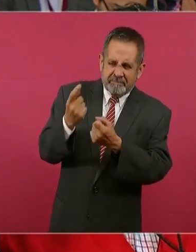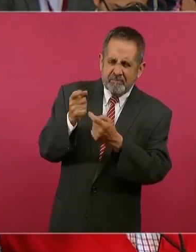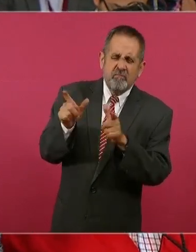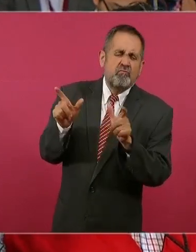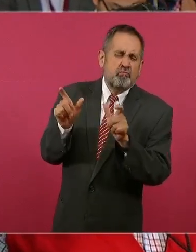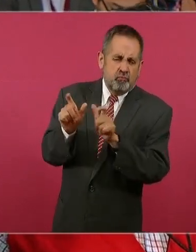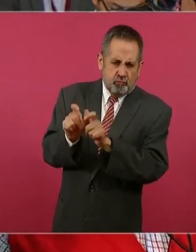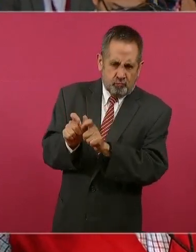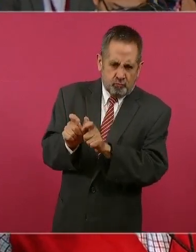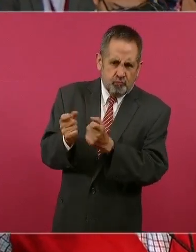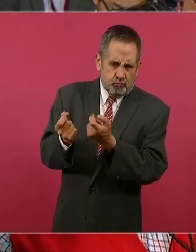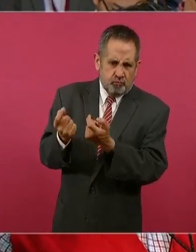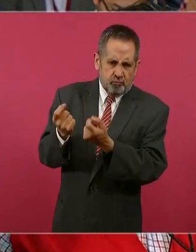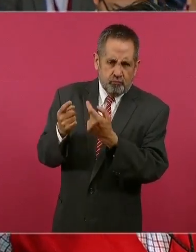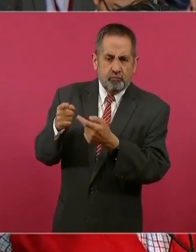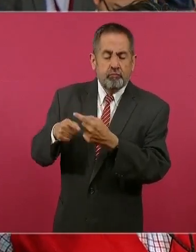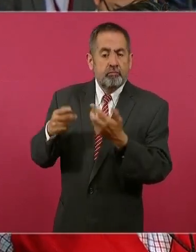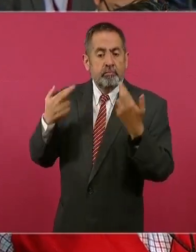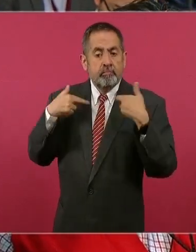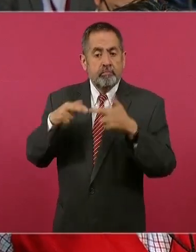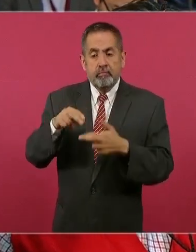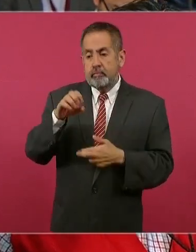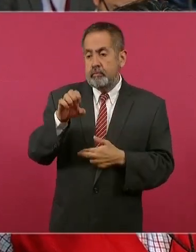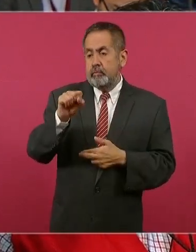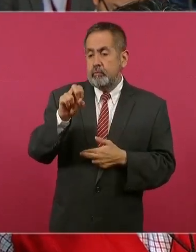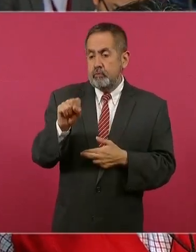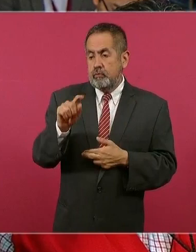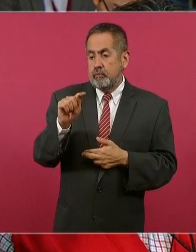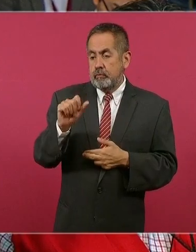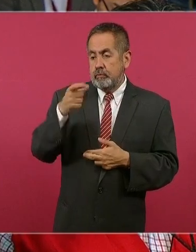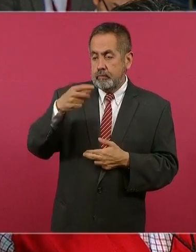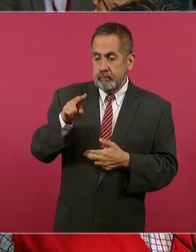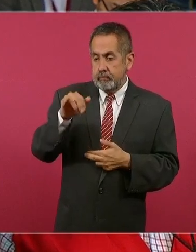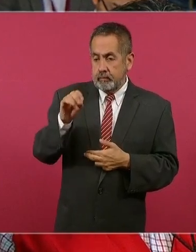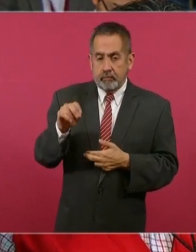reducido, el maestro, por ejemplo, Eustaquio N.,